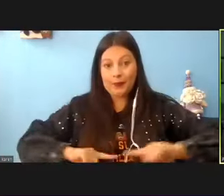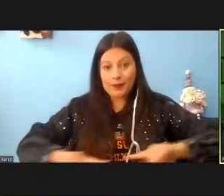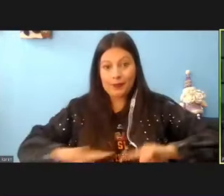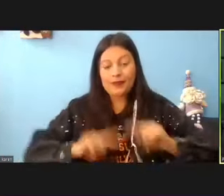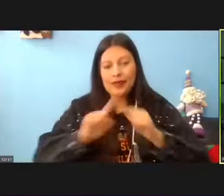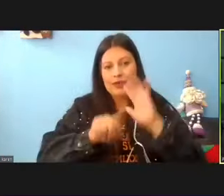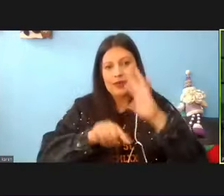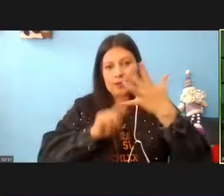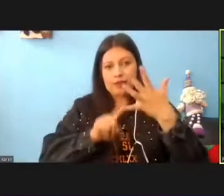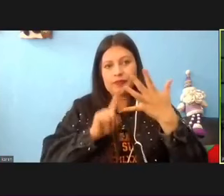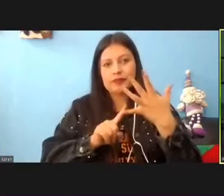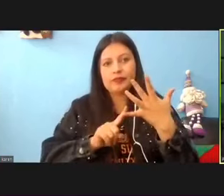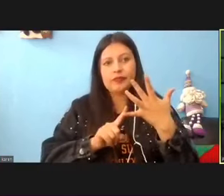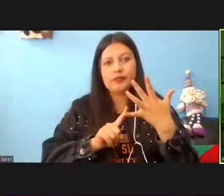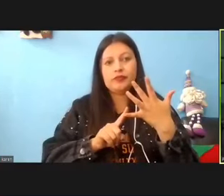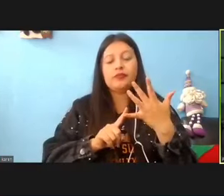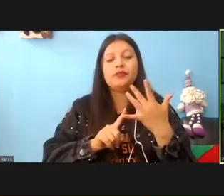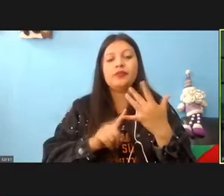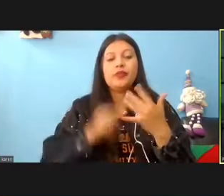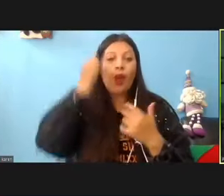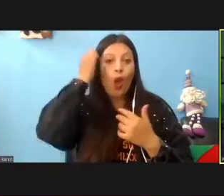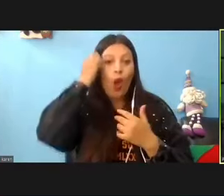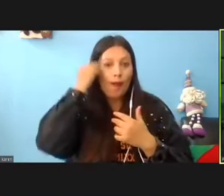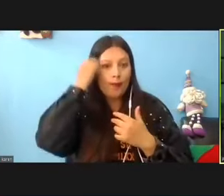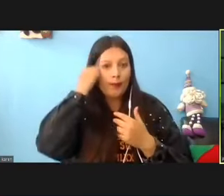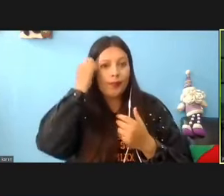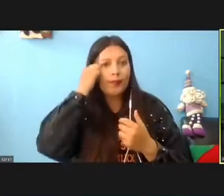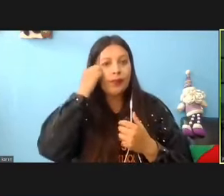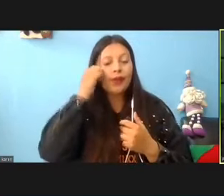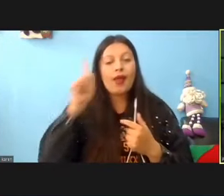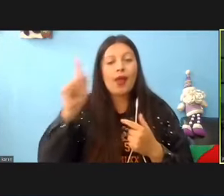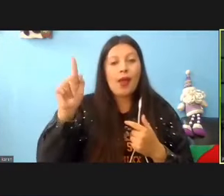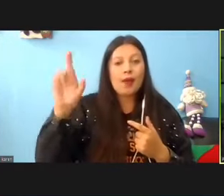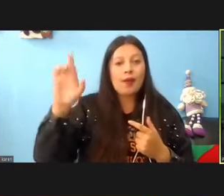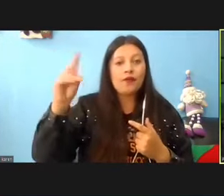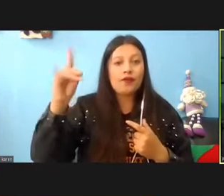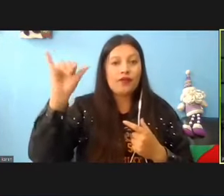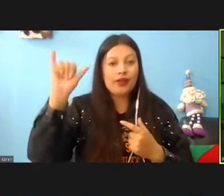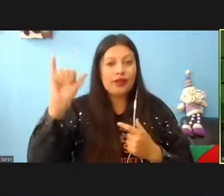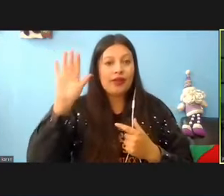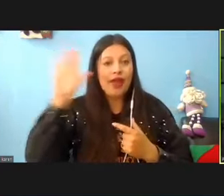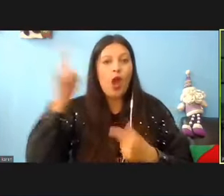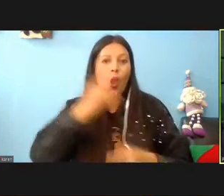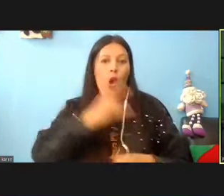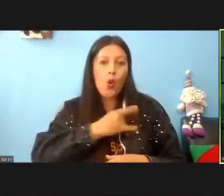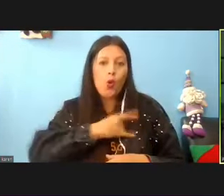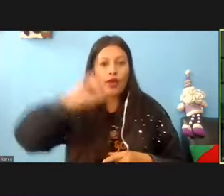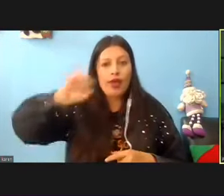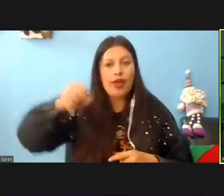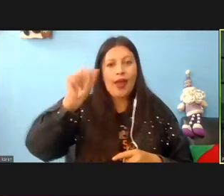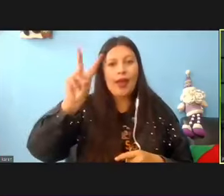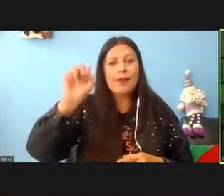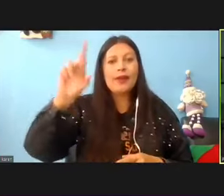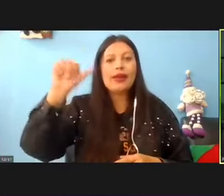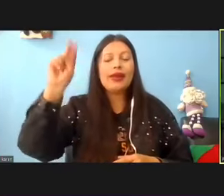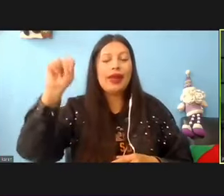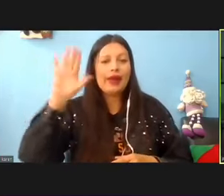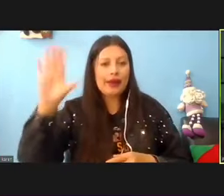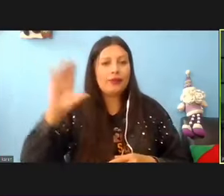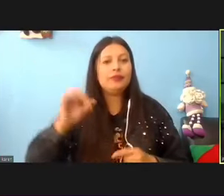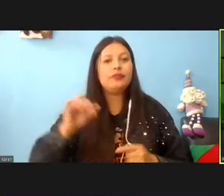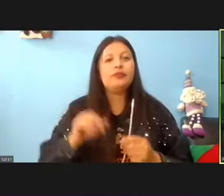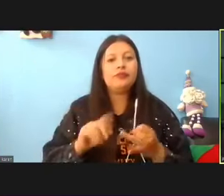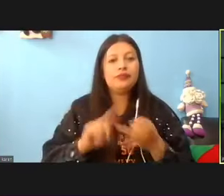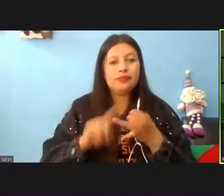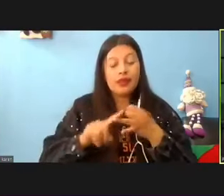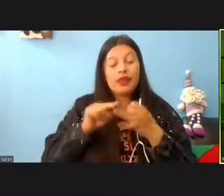eje 5, fuimos los profesores Freddy Guerrero de la Pontificia Universidad Javeriana de Cali y Ana Guglielmucci